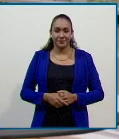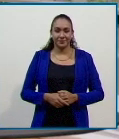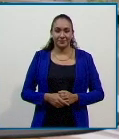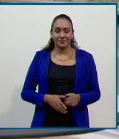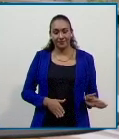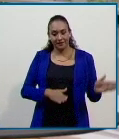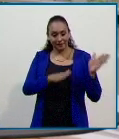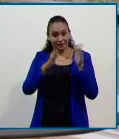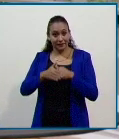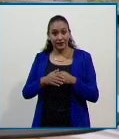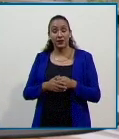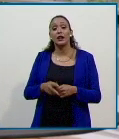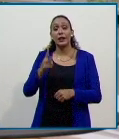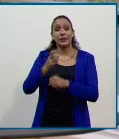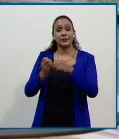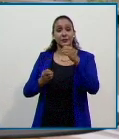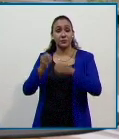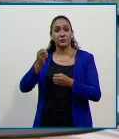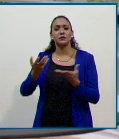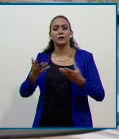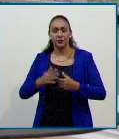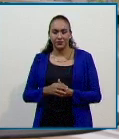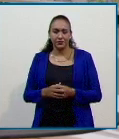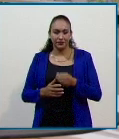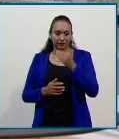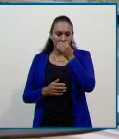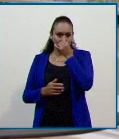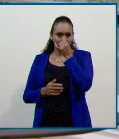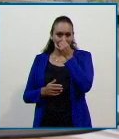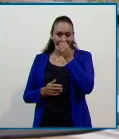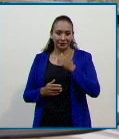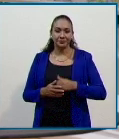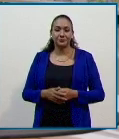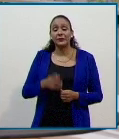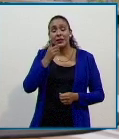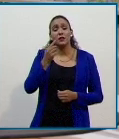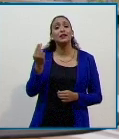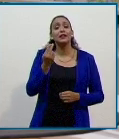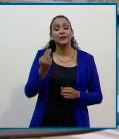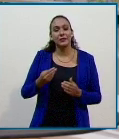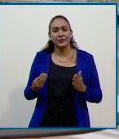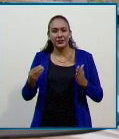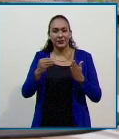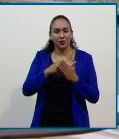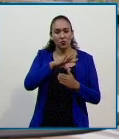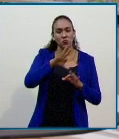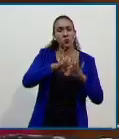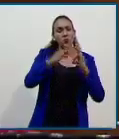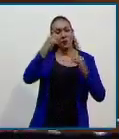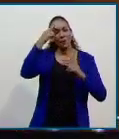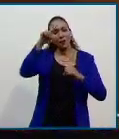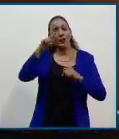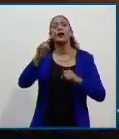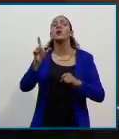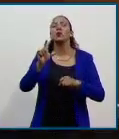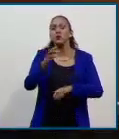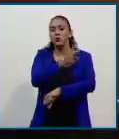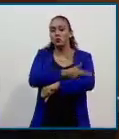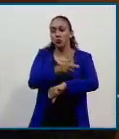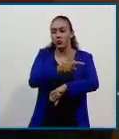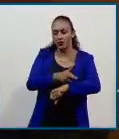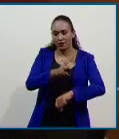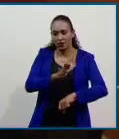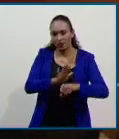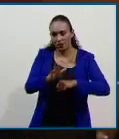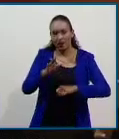su parte, la segunda sala de la Corte estableció que es innecesario agotar el procedimiento conciliatorio prejudicial previamente